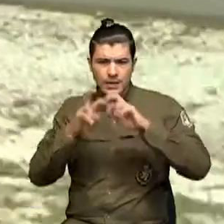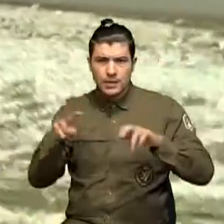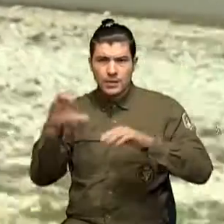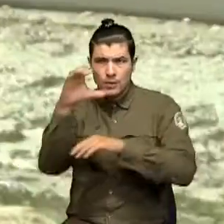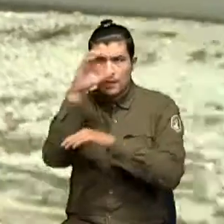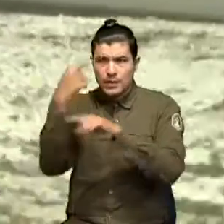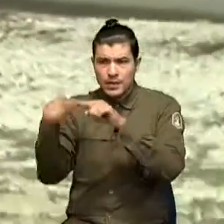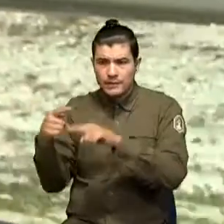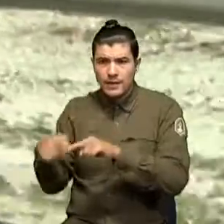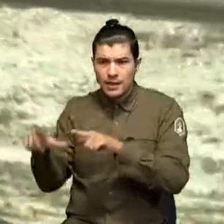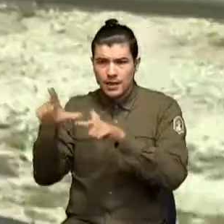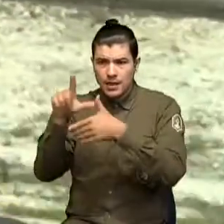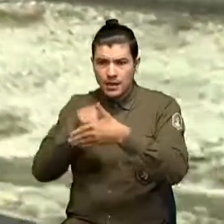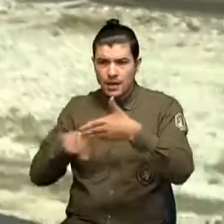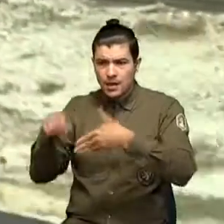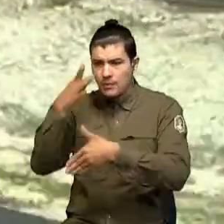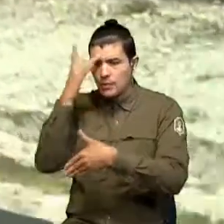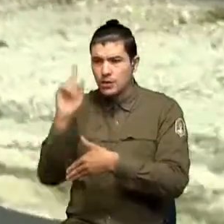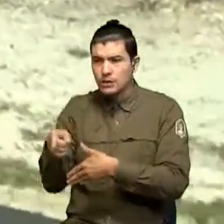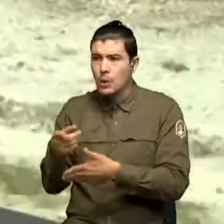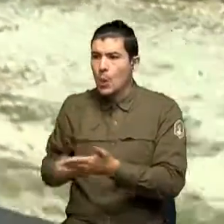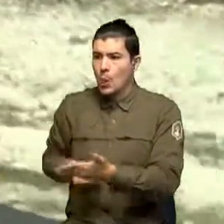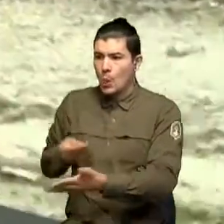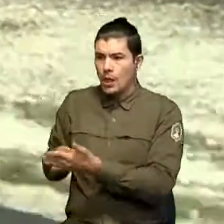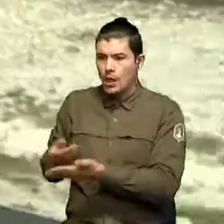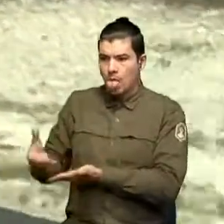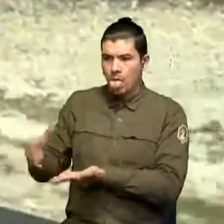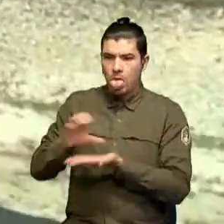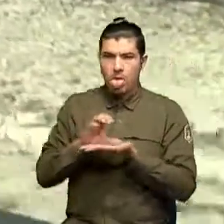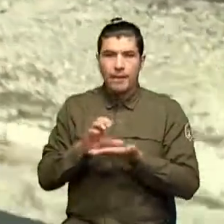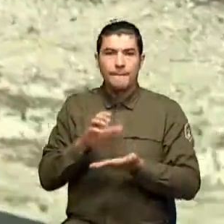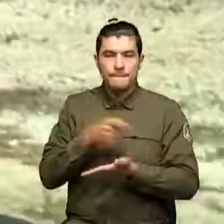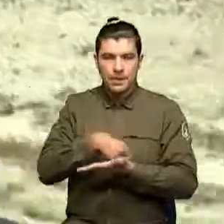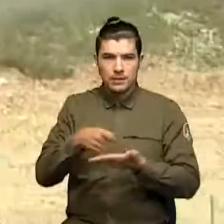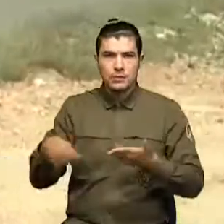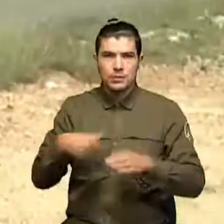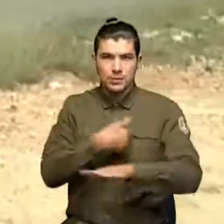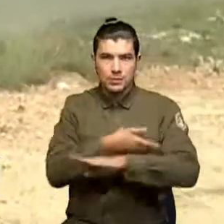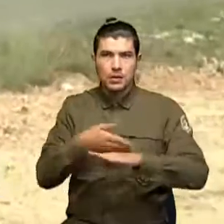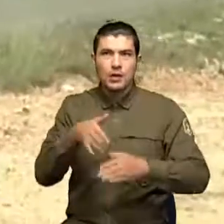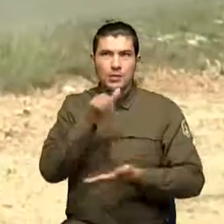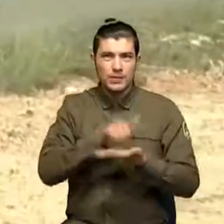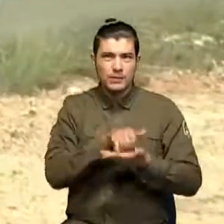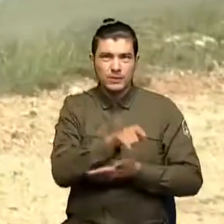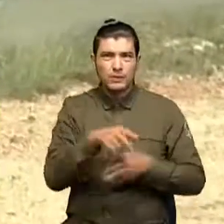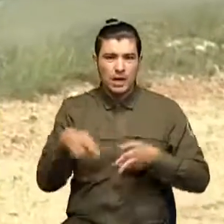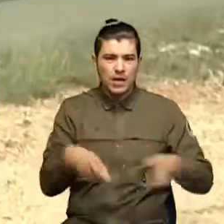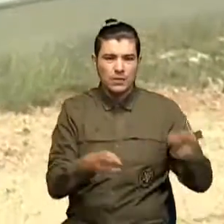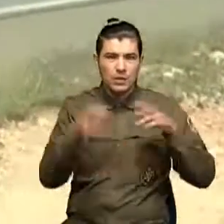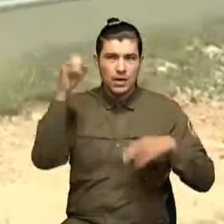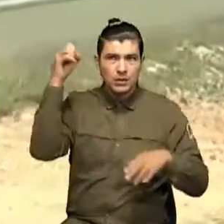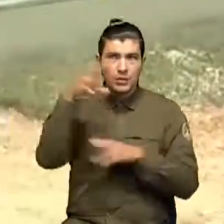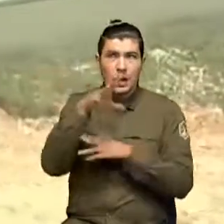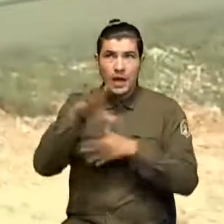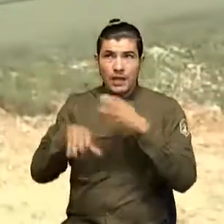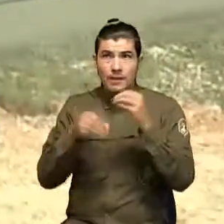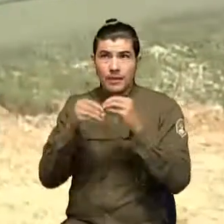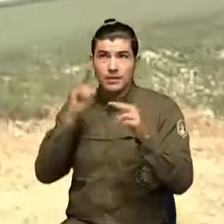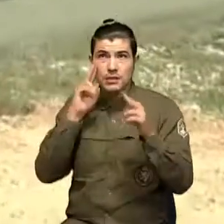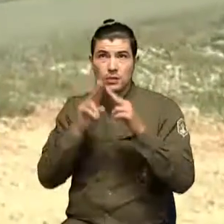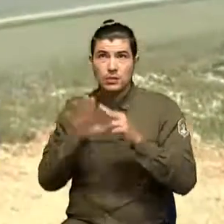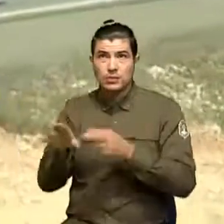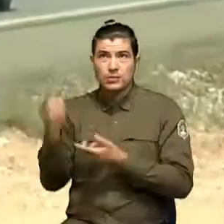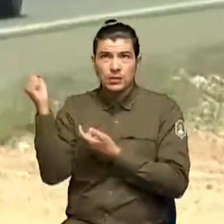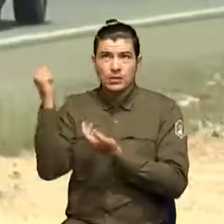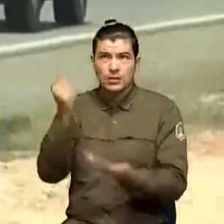países de Latinoamérica por sobornos para obtener millonarios contratos, entre ellos la Ruta del Sol. Tras el anuncio, también se dio a conocer la suma de